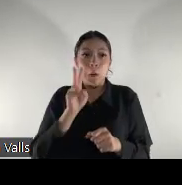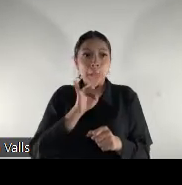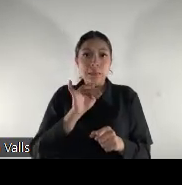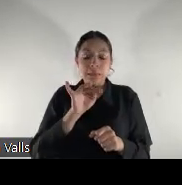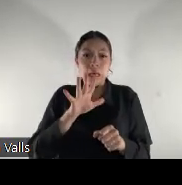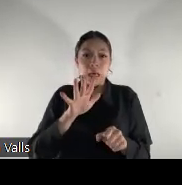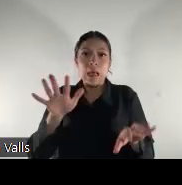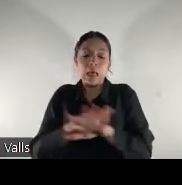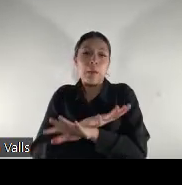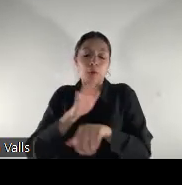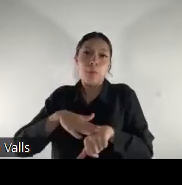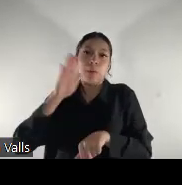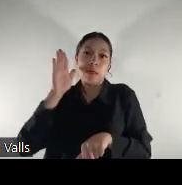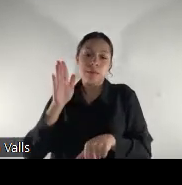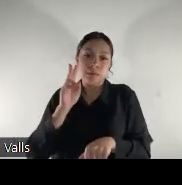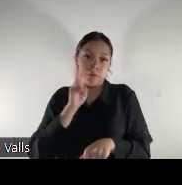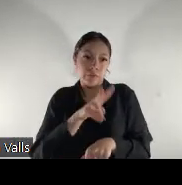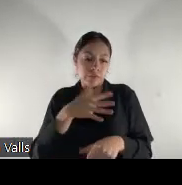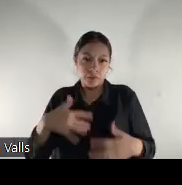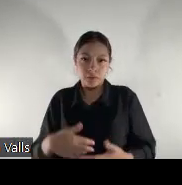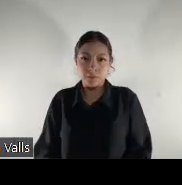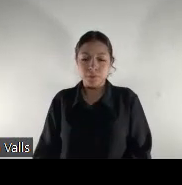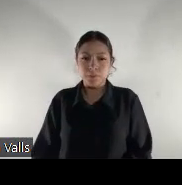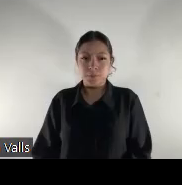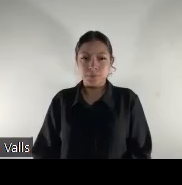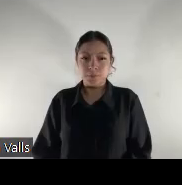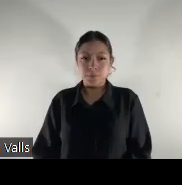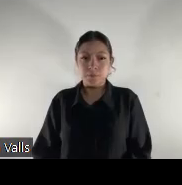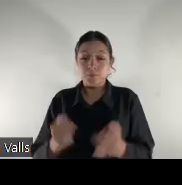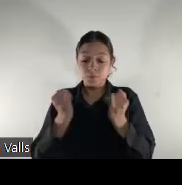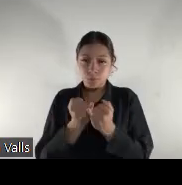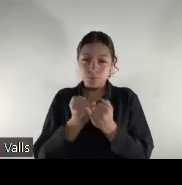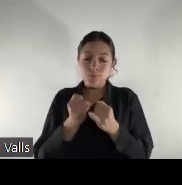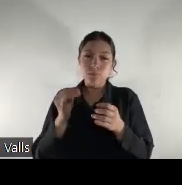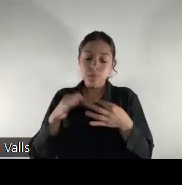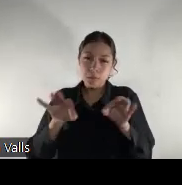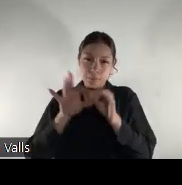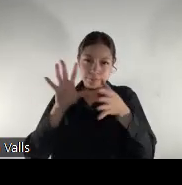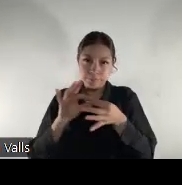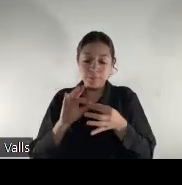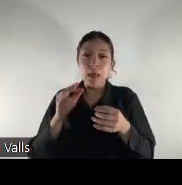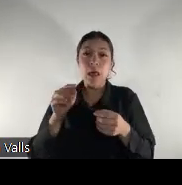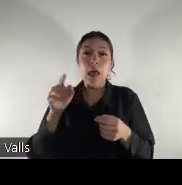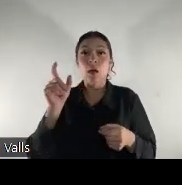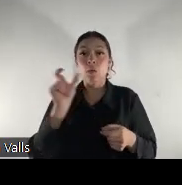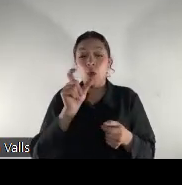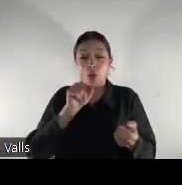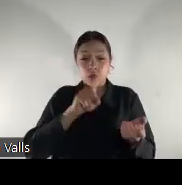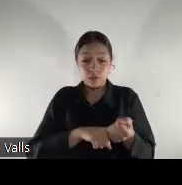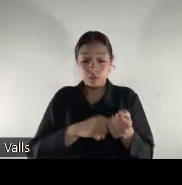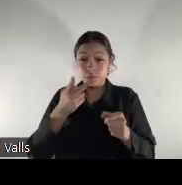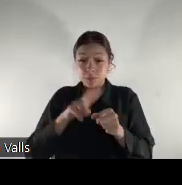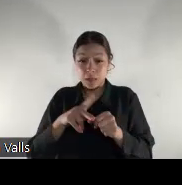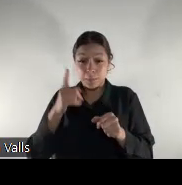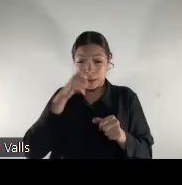significativos mayormente. Cabe mencionar también que dentro de las clínicas de atención al